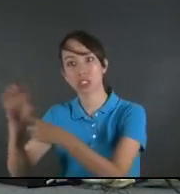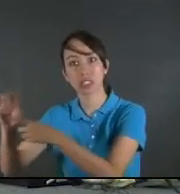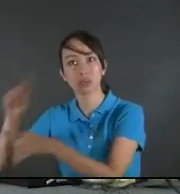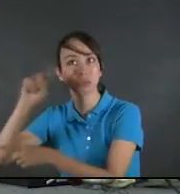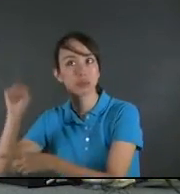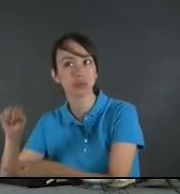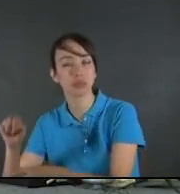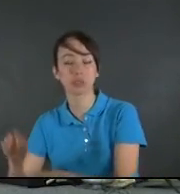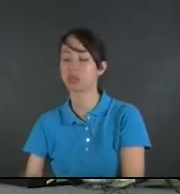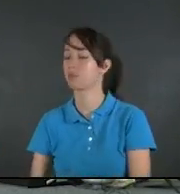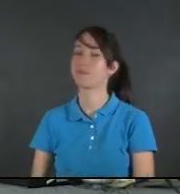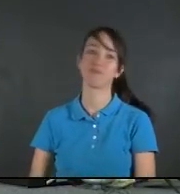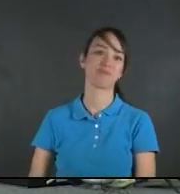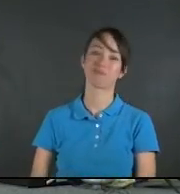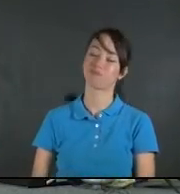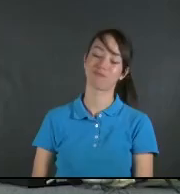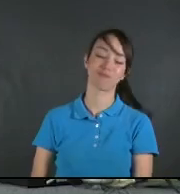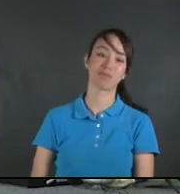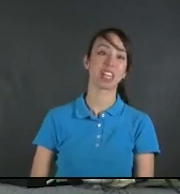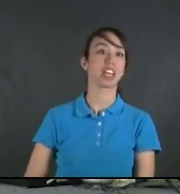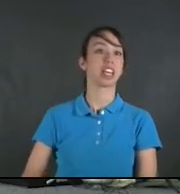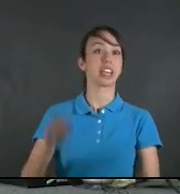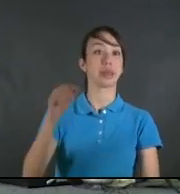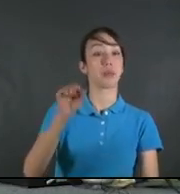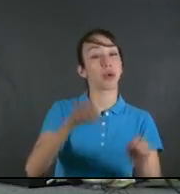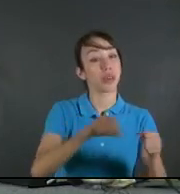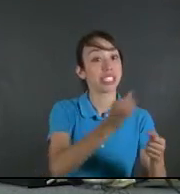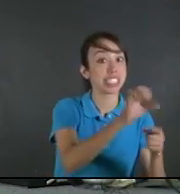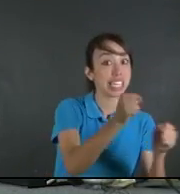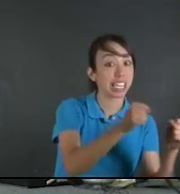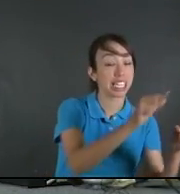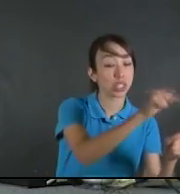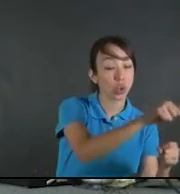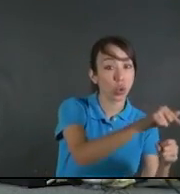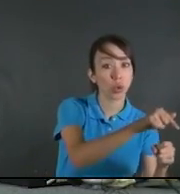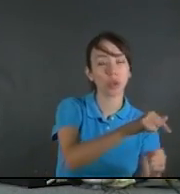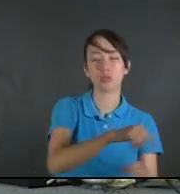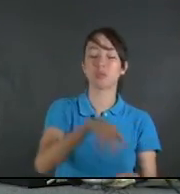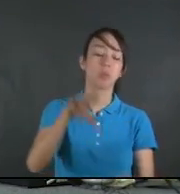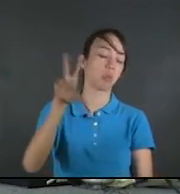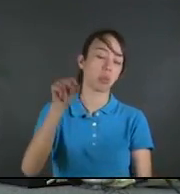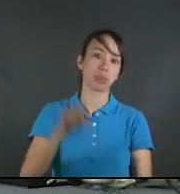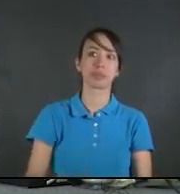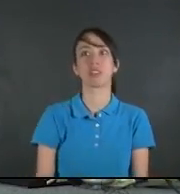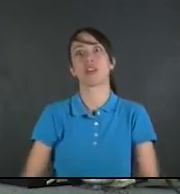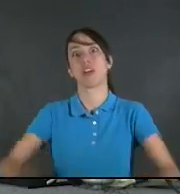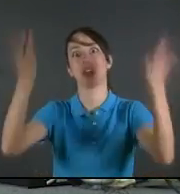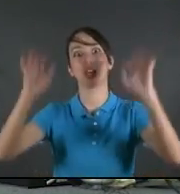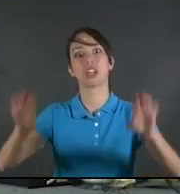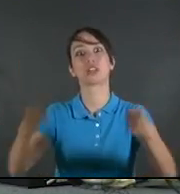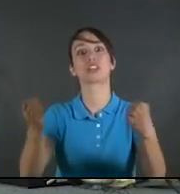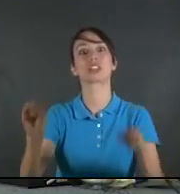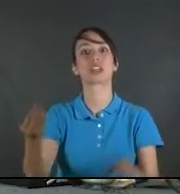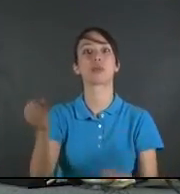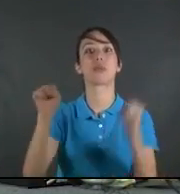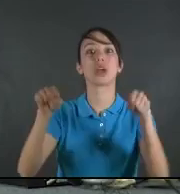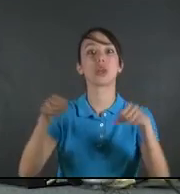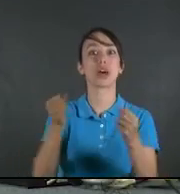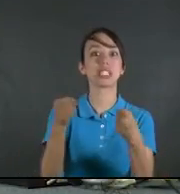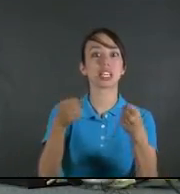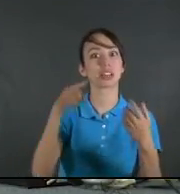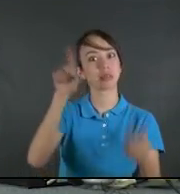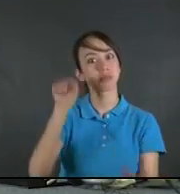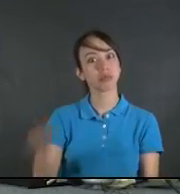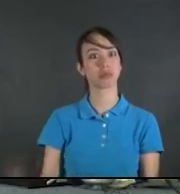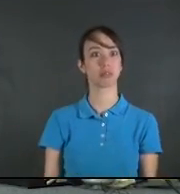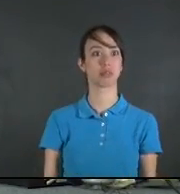otra y puedo hacer Y entonces qué puedo hacerle Bueno le voy a lanzar la última